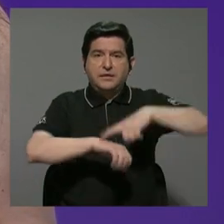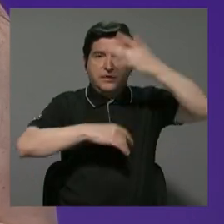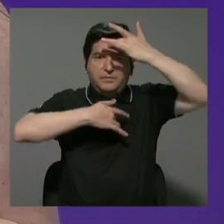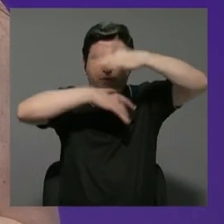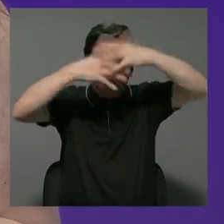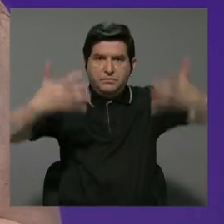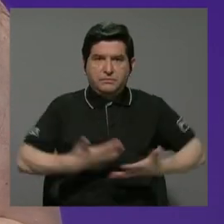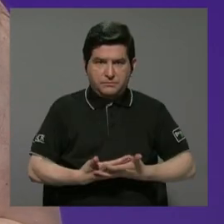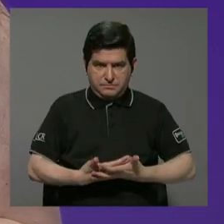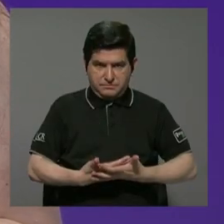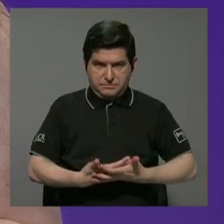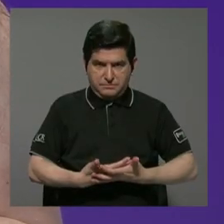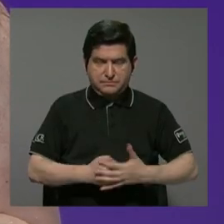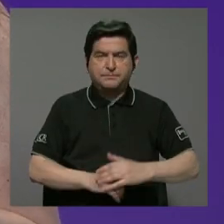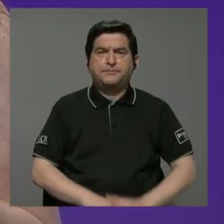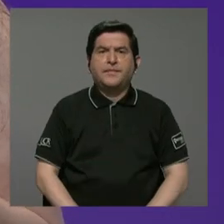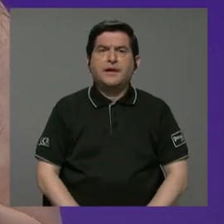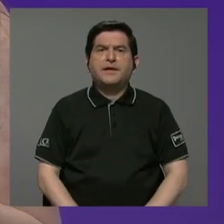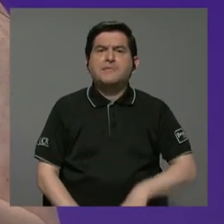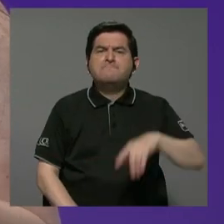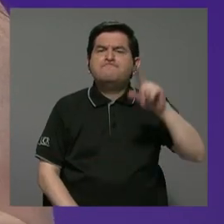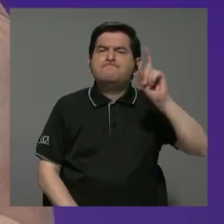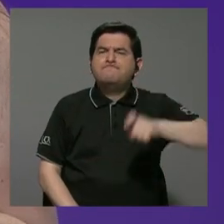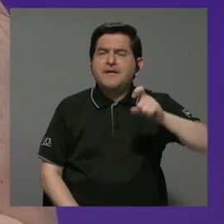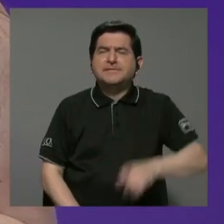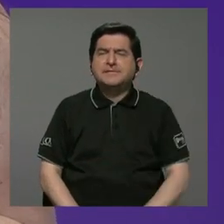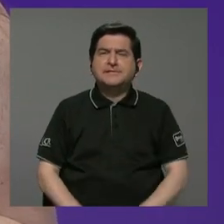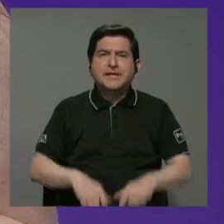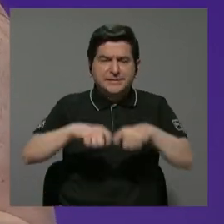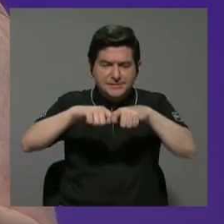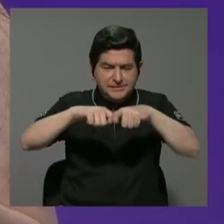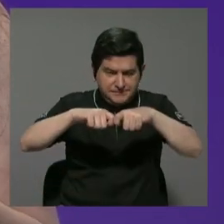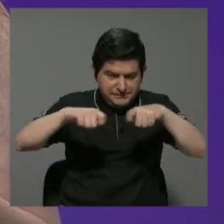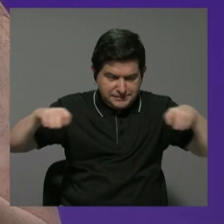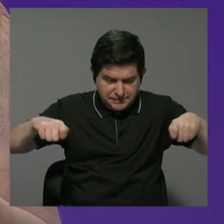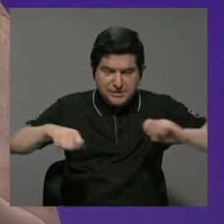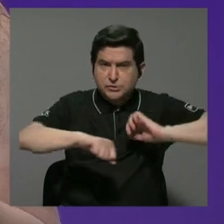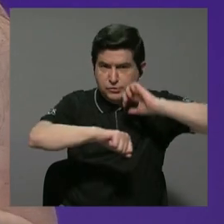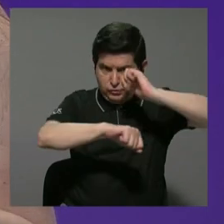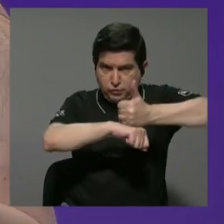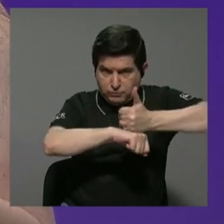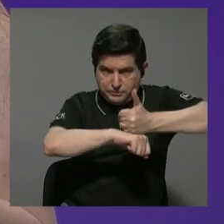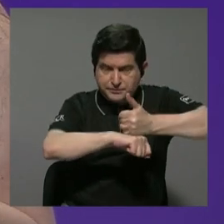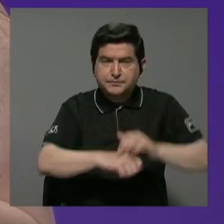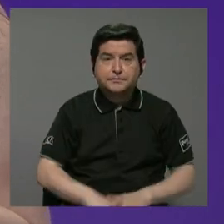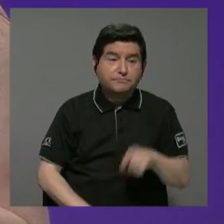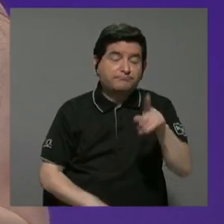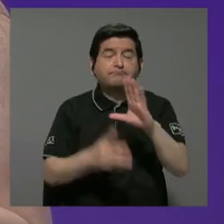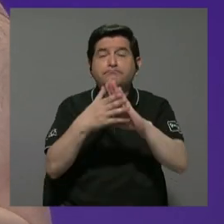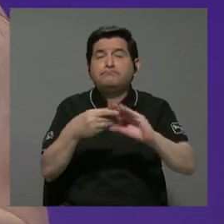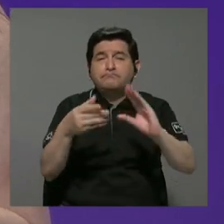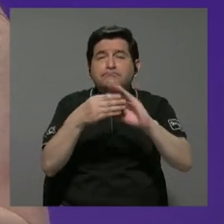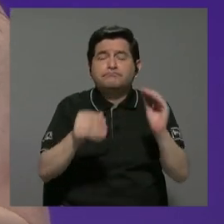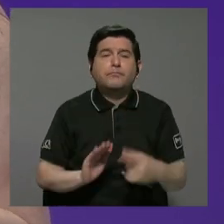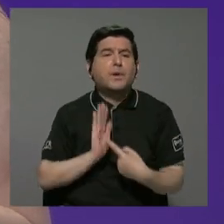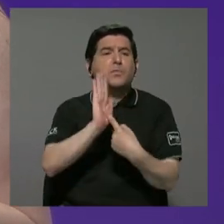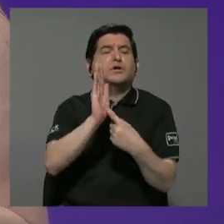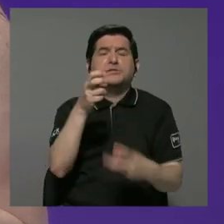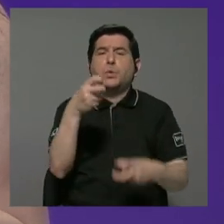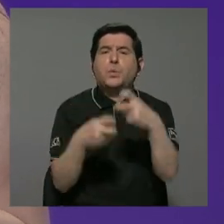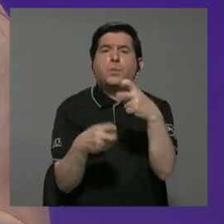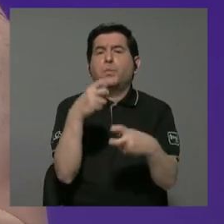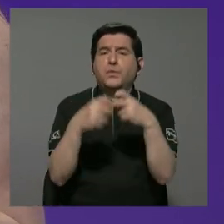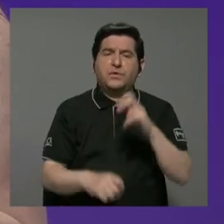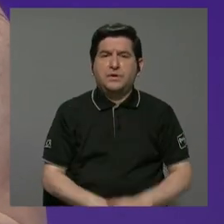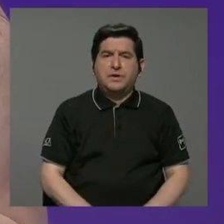pandemia. Tenemos que dimensionarlo en el marco de esta narrativa que dibuja un problema.